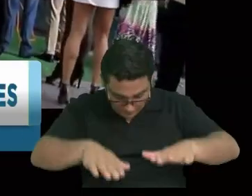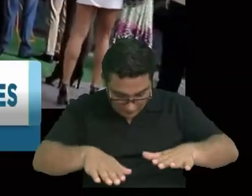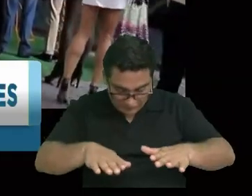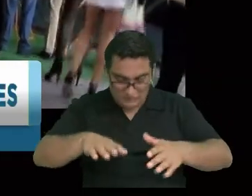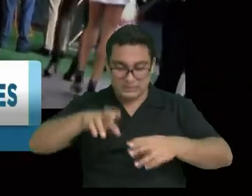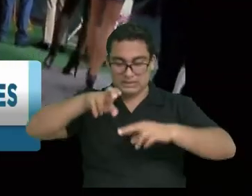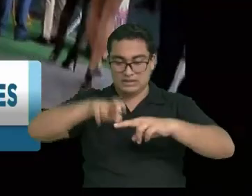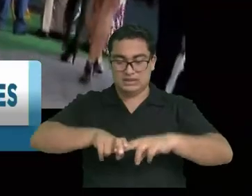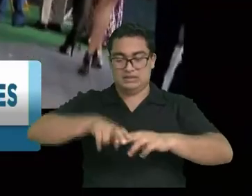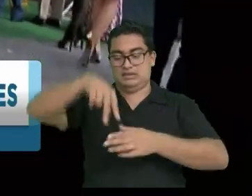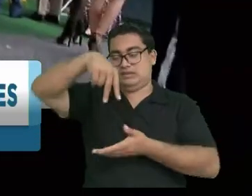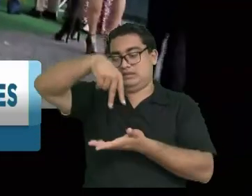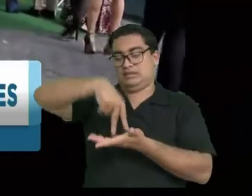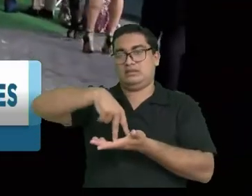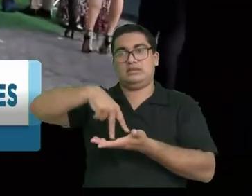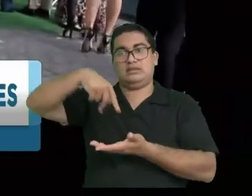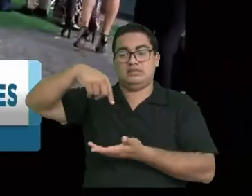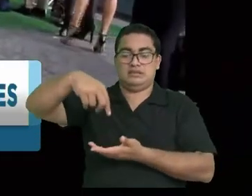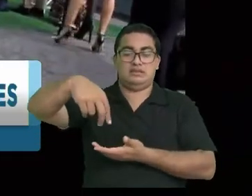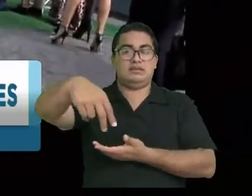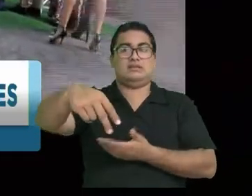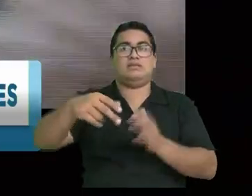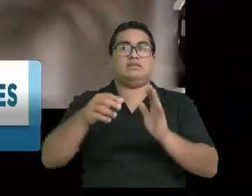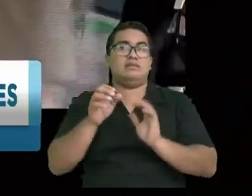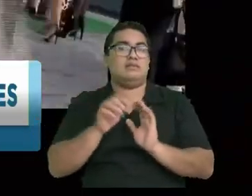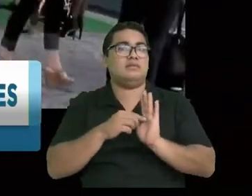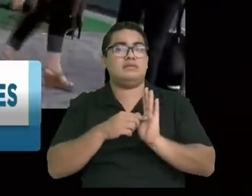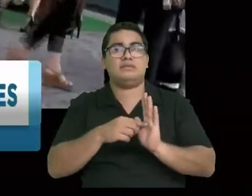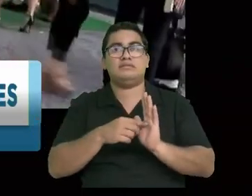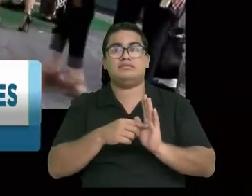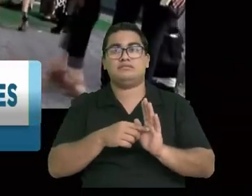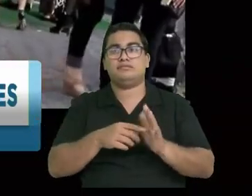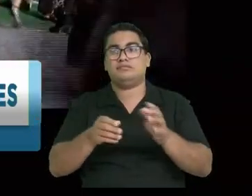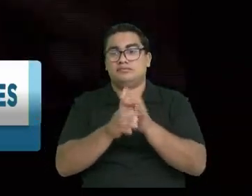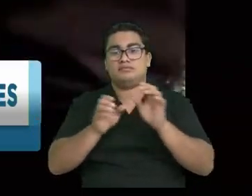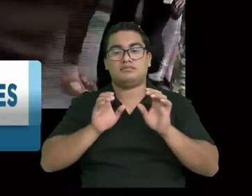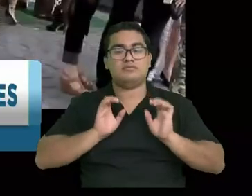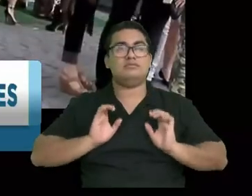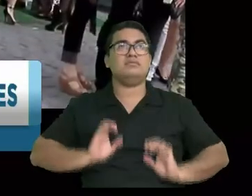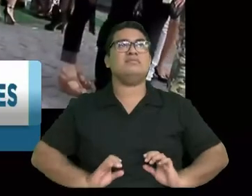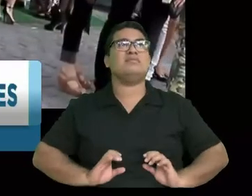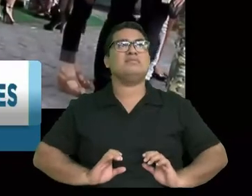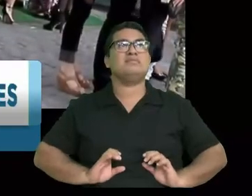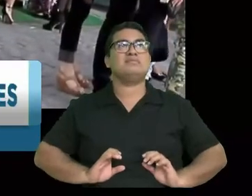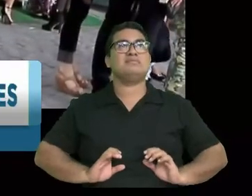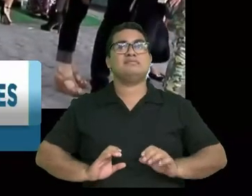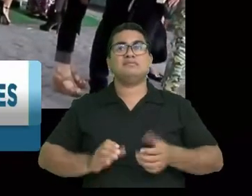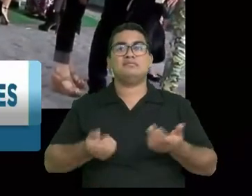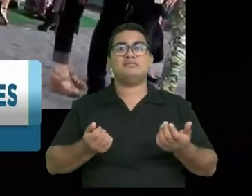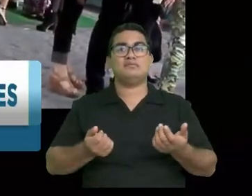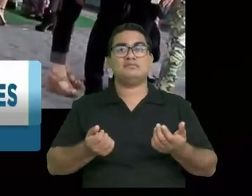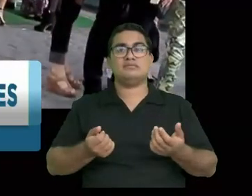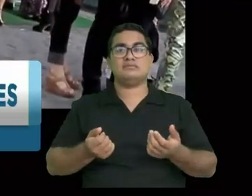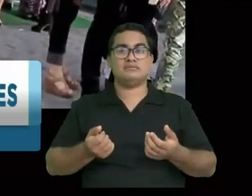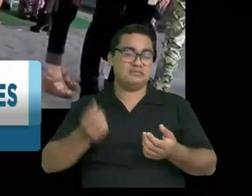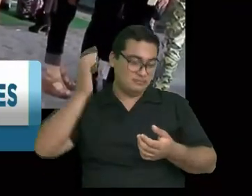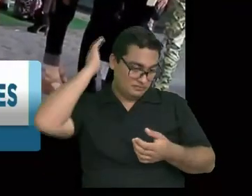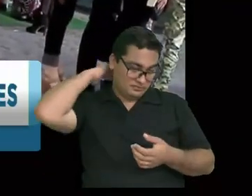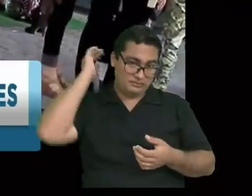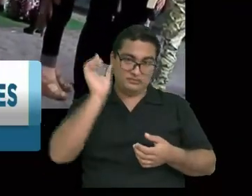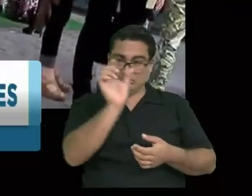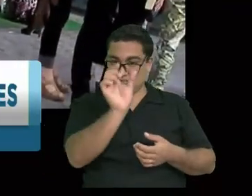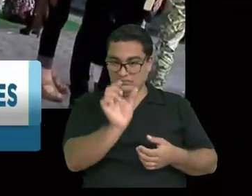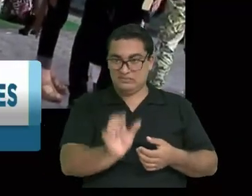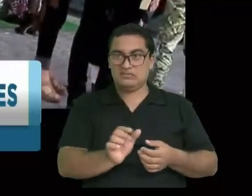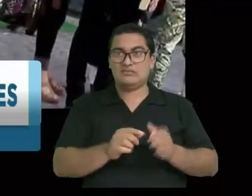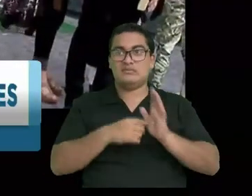pie, cuando tú caminas, que tú mantengas en equilibrio y no te caigas depende de ese punto, la segunda vértebra lumbar. Entonces,